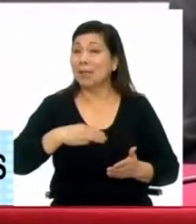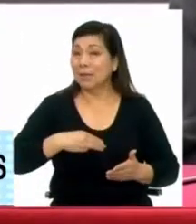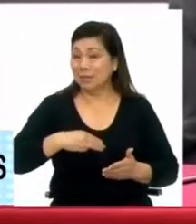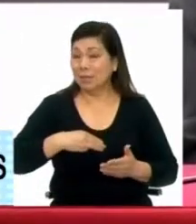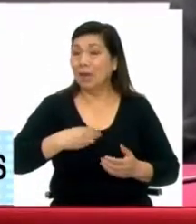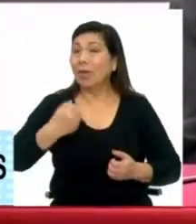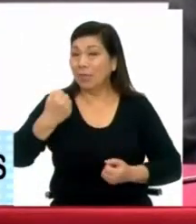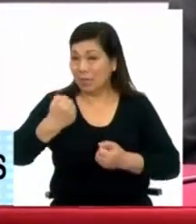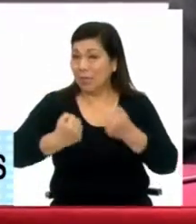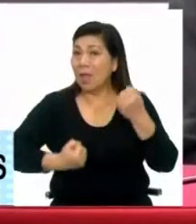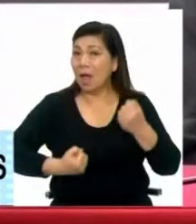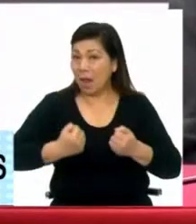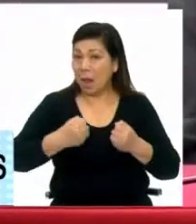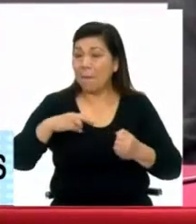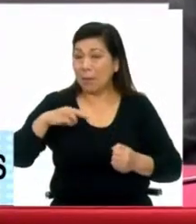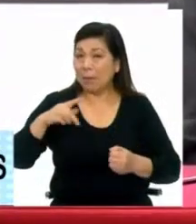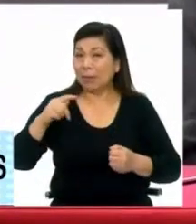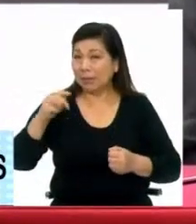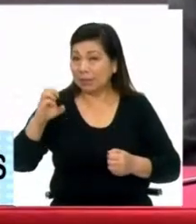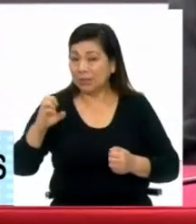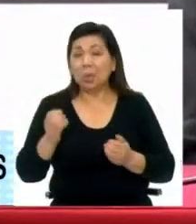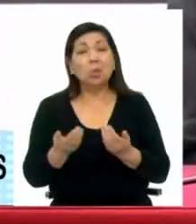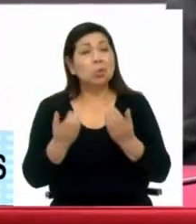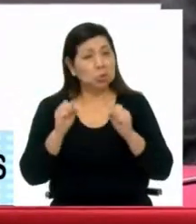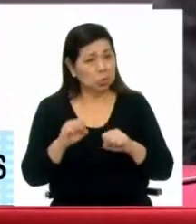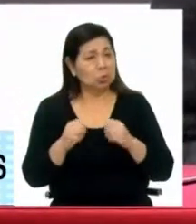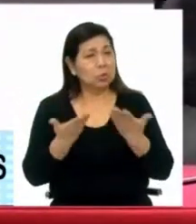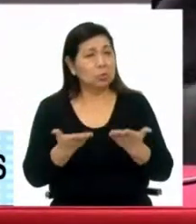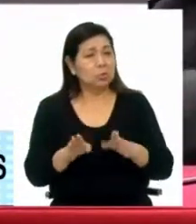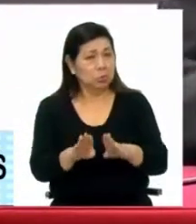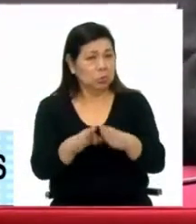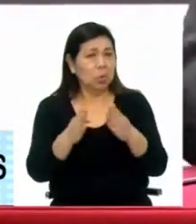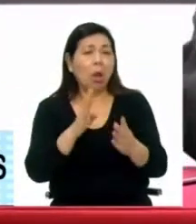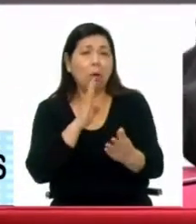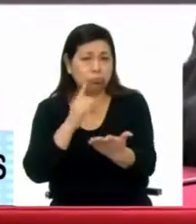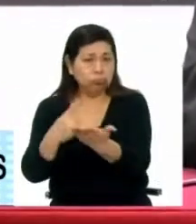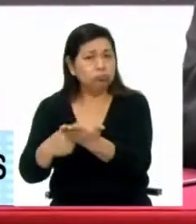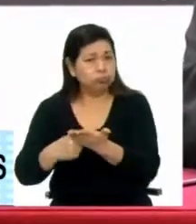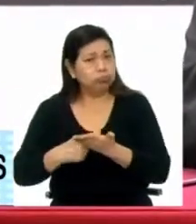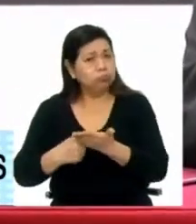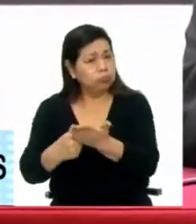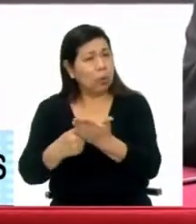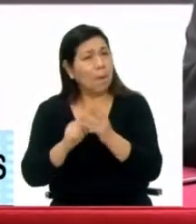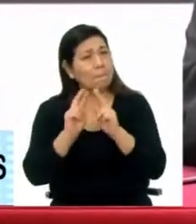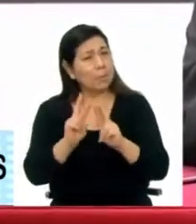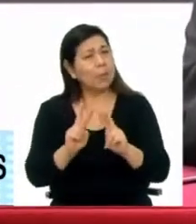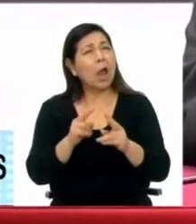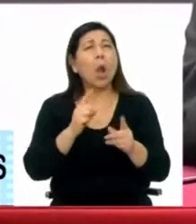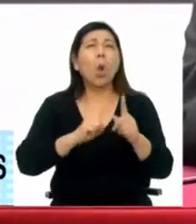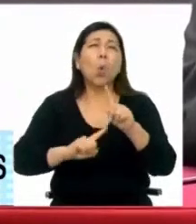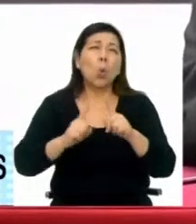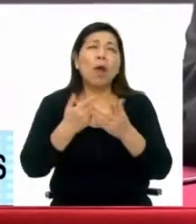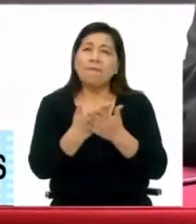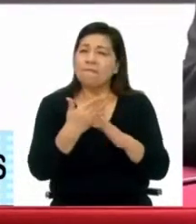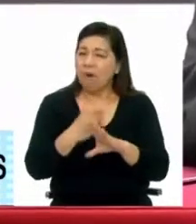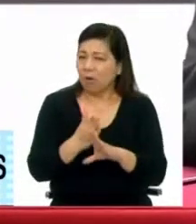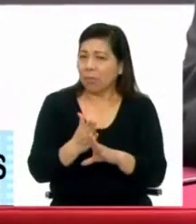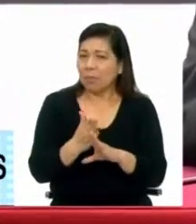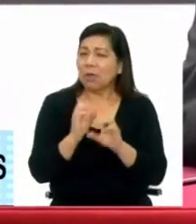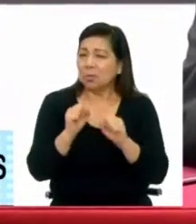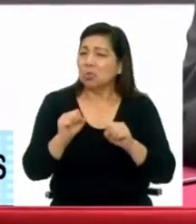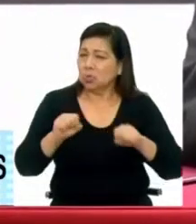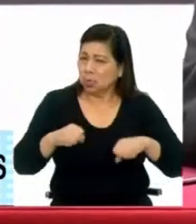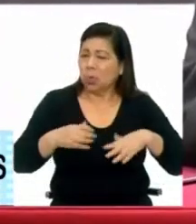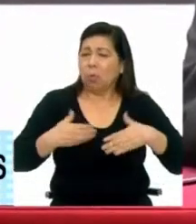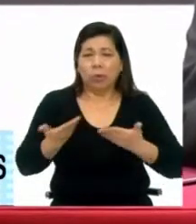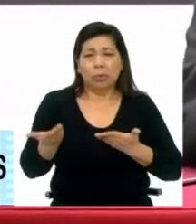de Transportes ha ofrecido abrir este espacio de diálogo y mirar algunos mecanismos que